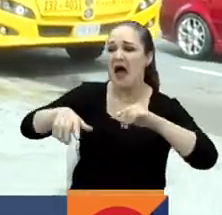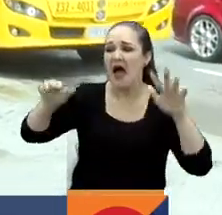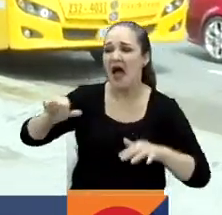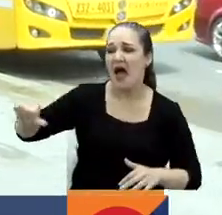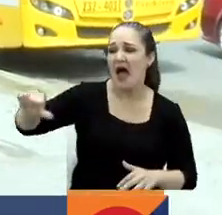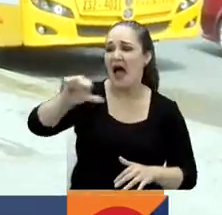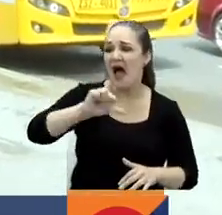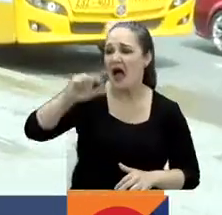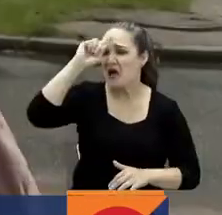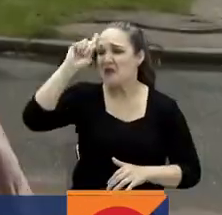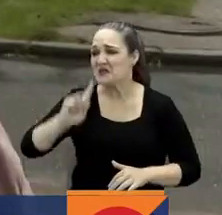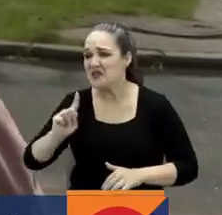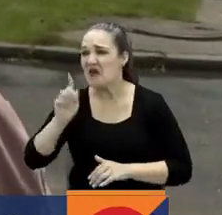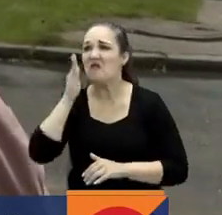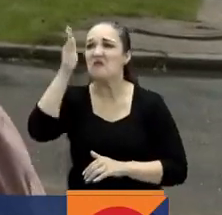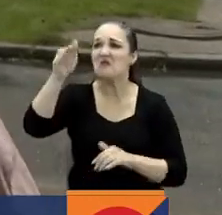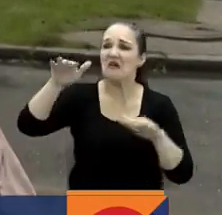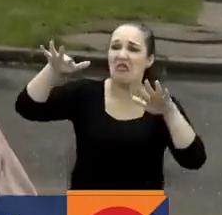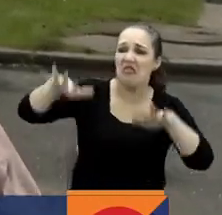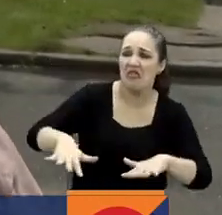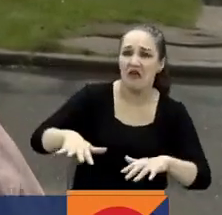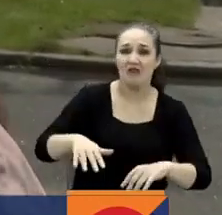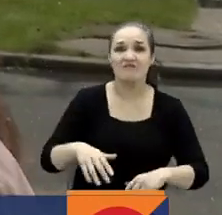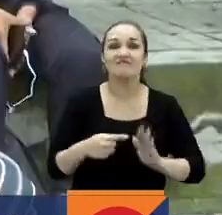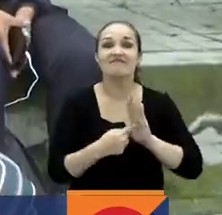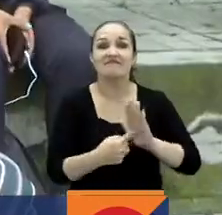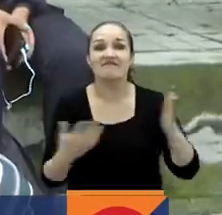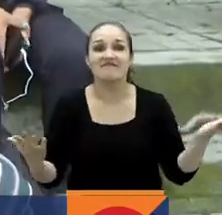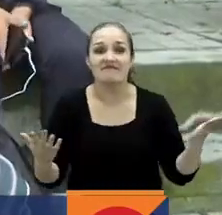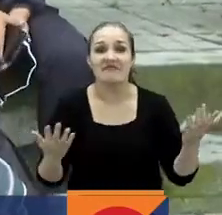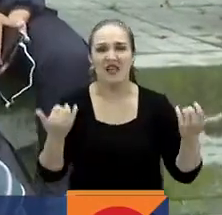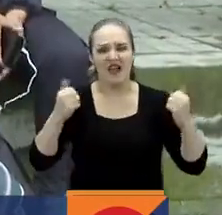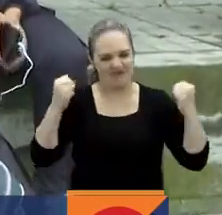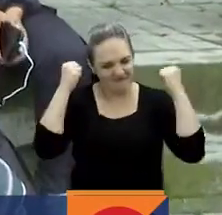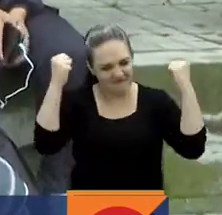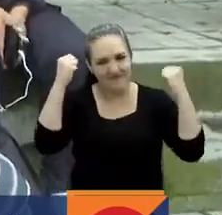femenino no tiene futuro en este país? Hip hip, hurra Colombia.